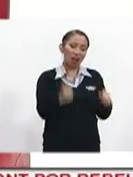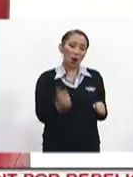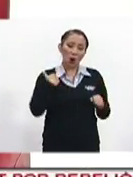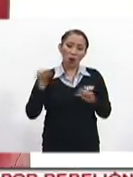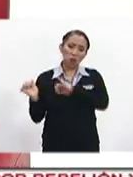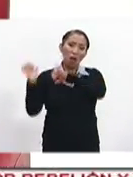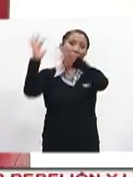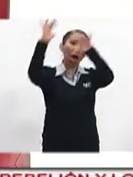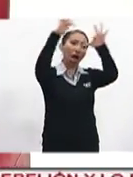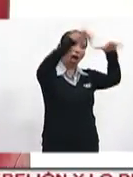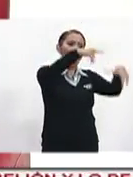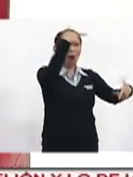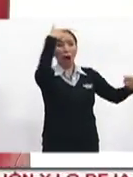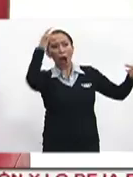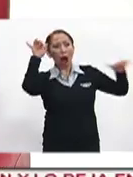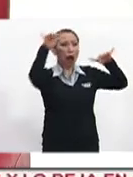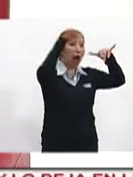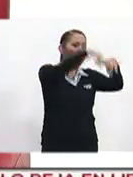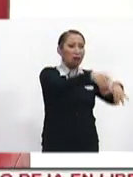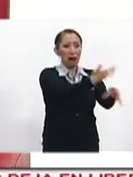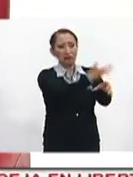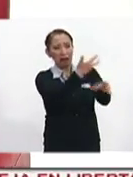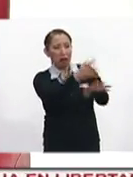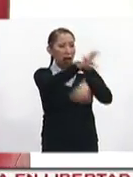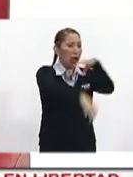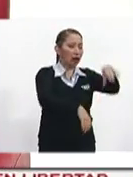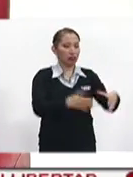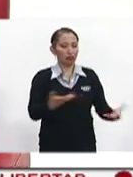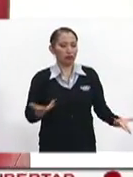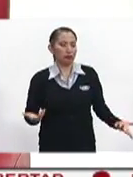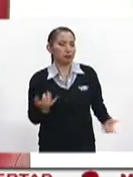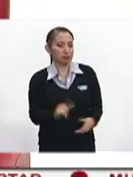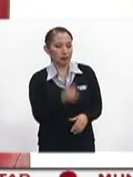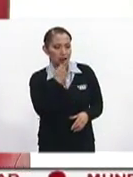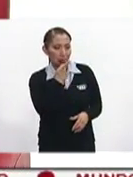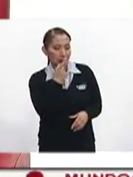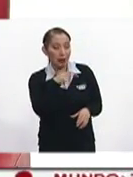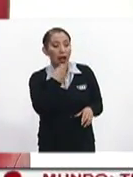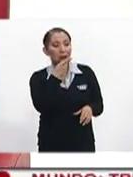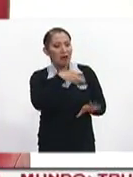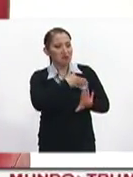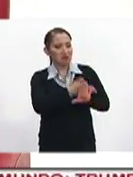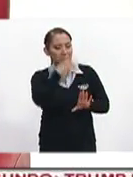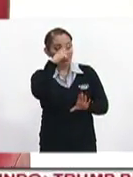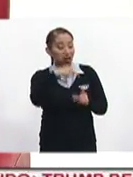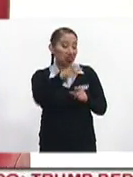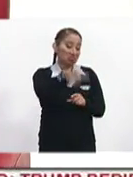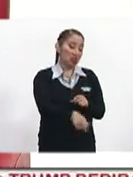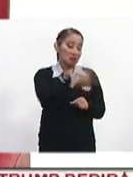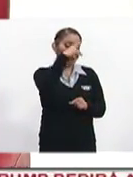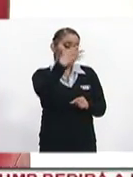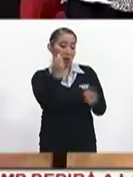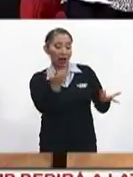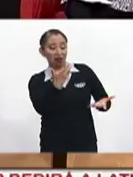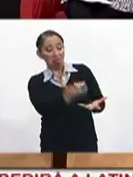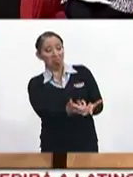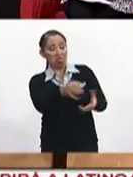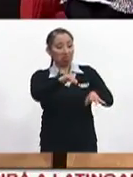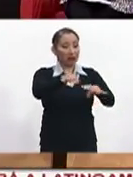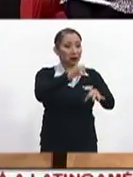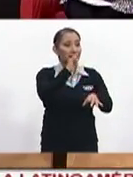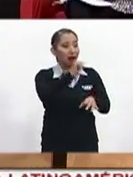una horda que venía a invadir a Estados Unidos. Habla mal de México, dice que México no está haciendo su